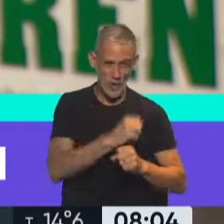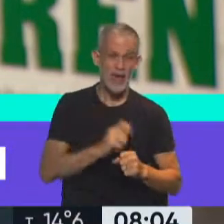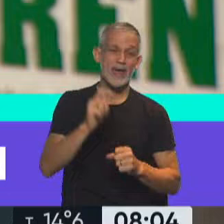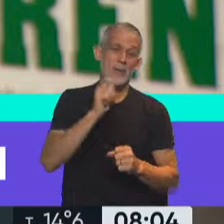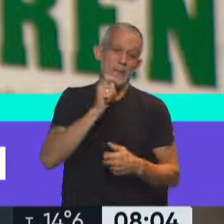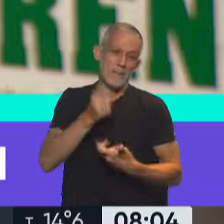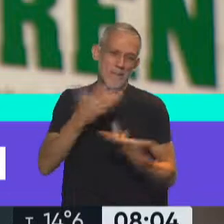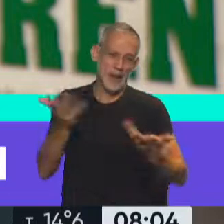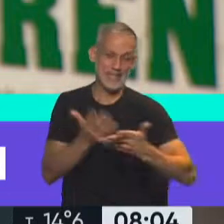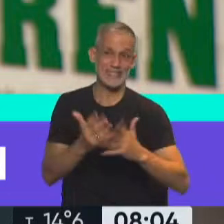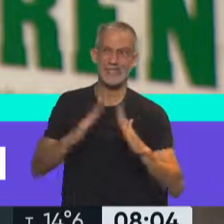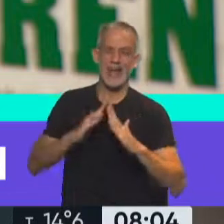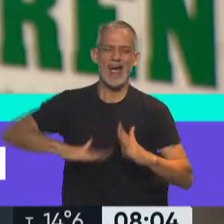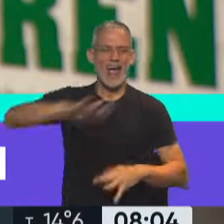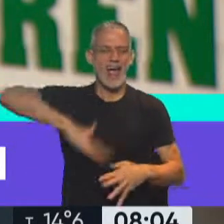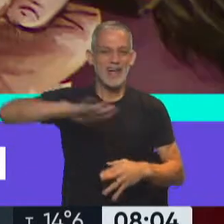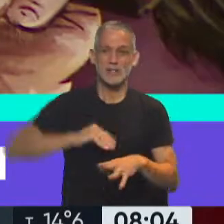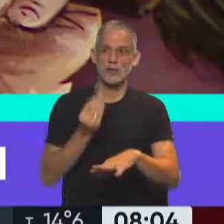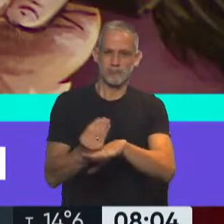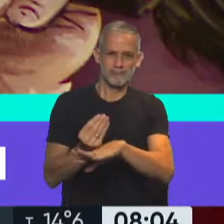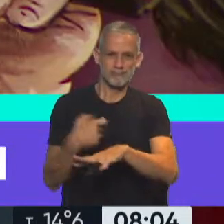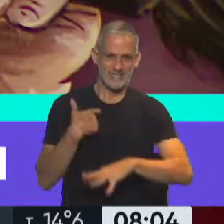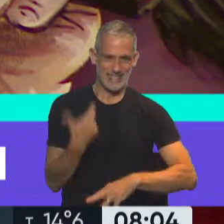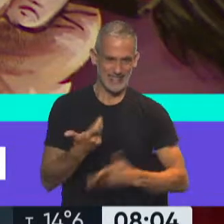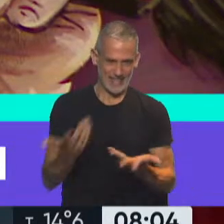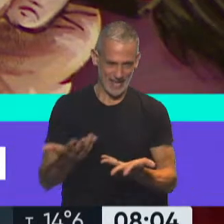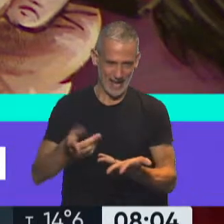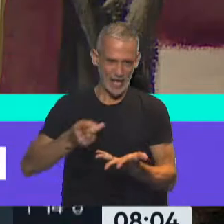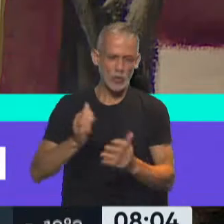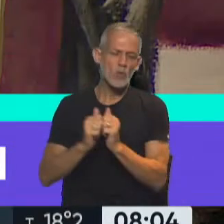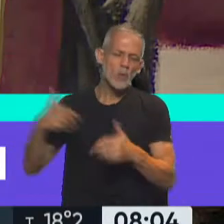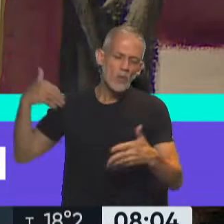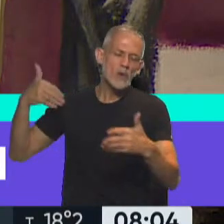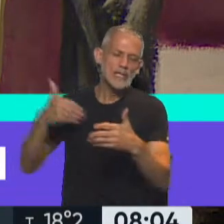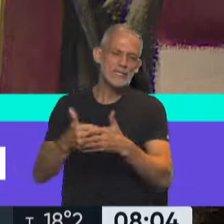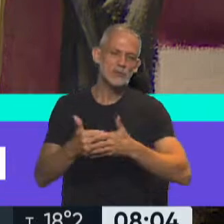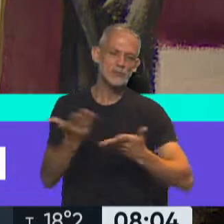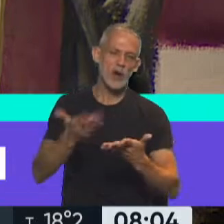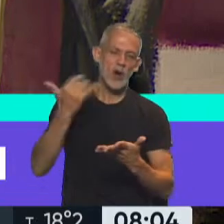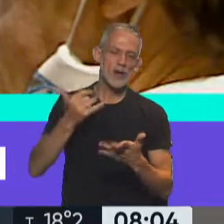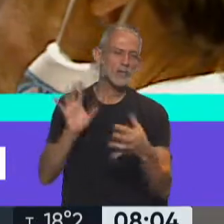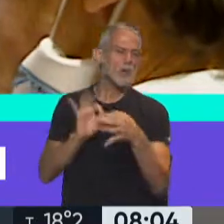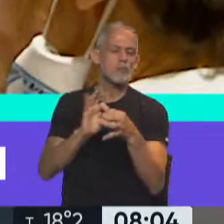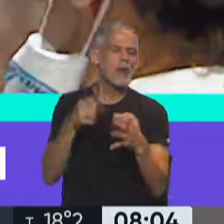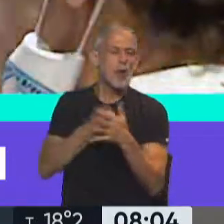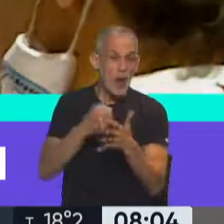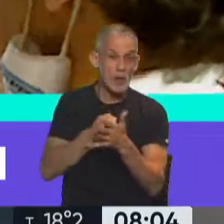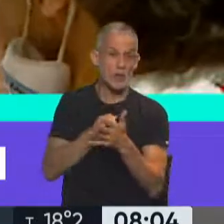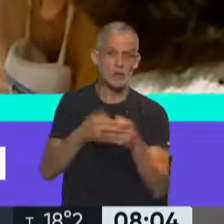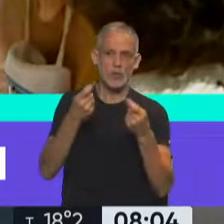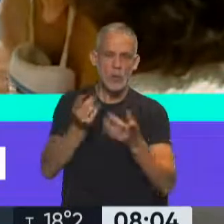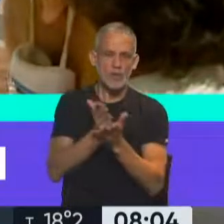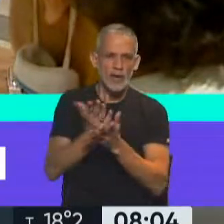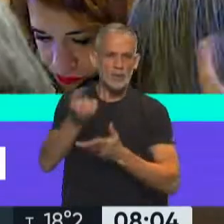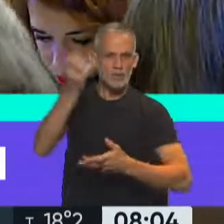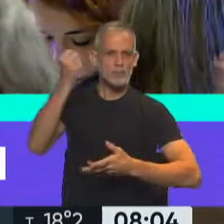Como decía, es la casa que nos representa, que tiene historia, que tiene que ver con la lucha y las reivindicaciones